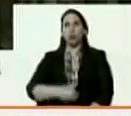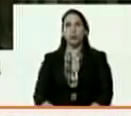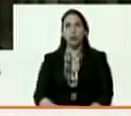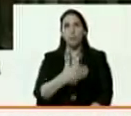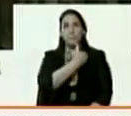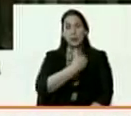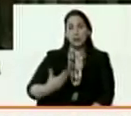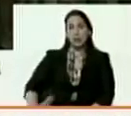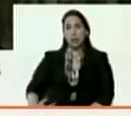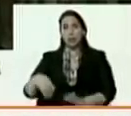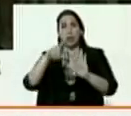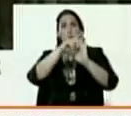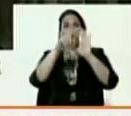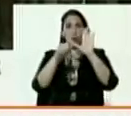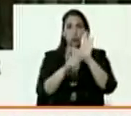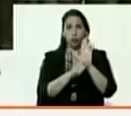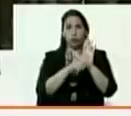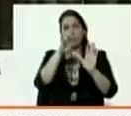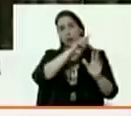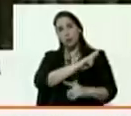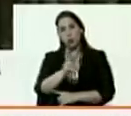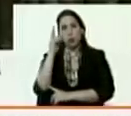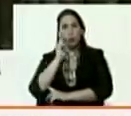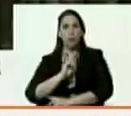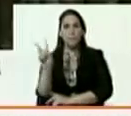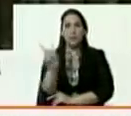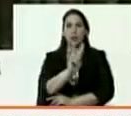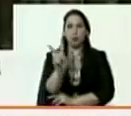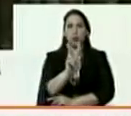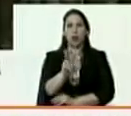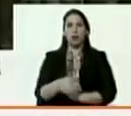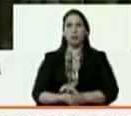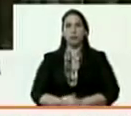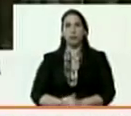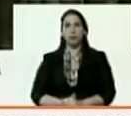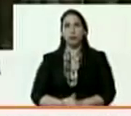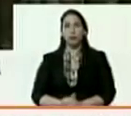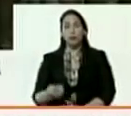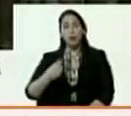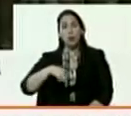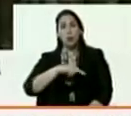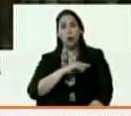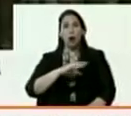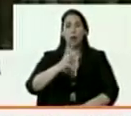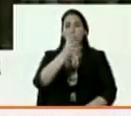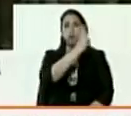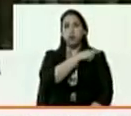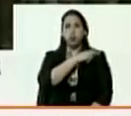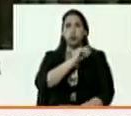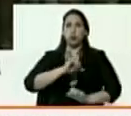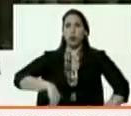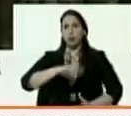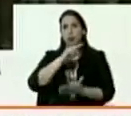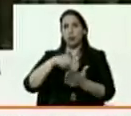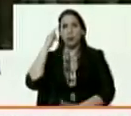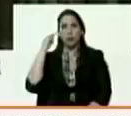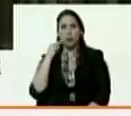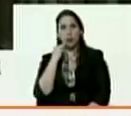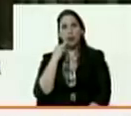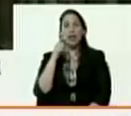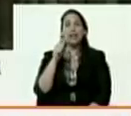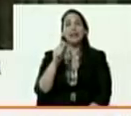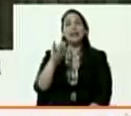presidente constitucional de la República Bolivariana de Venezuela, nuestro comandante en jefe. El